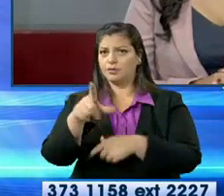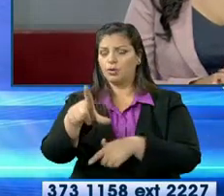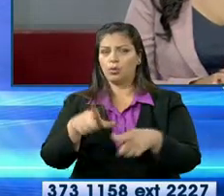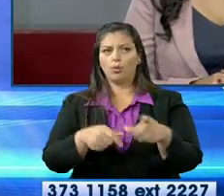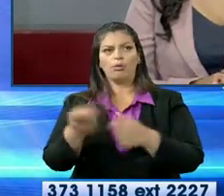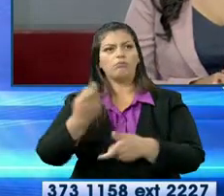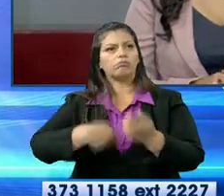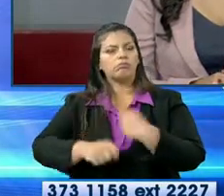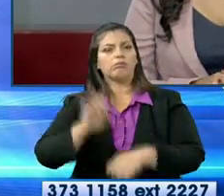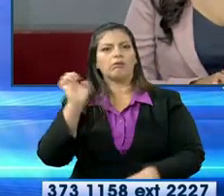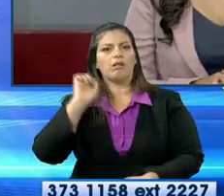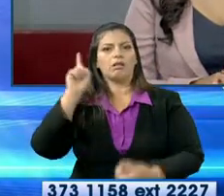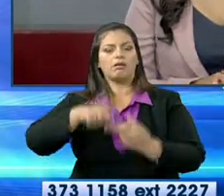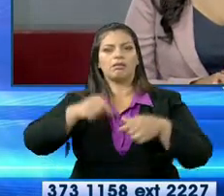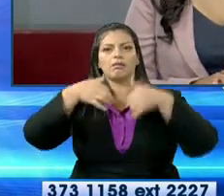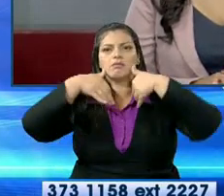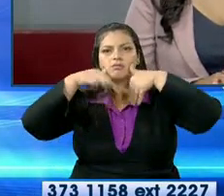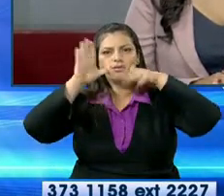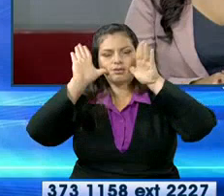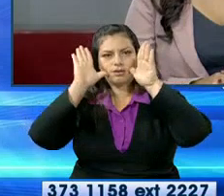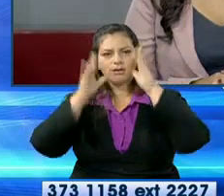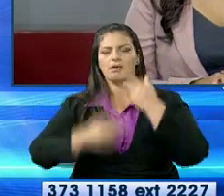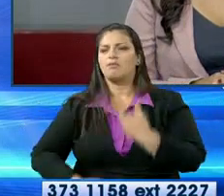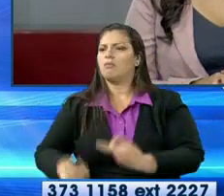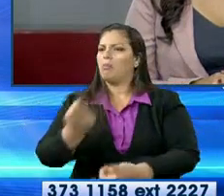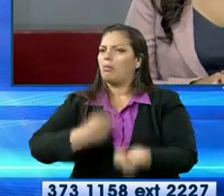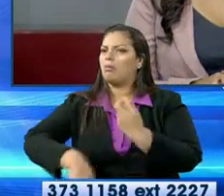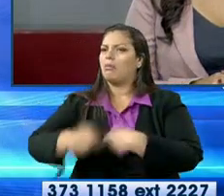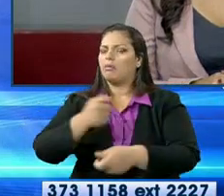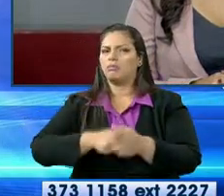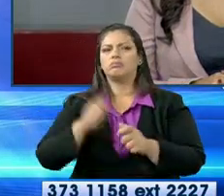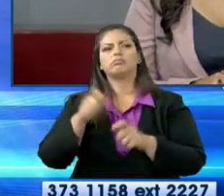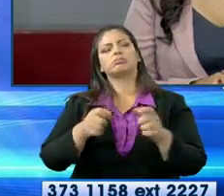en esta época generalmente que la gente degusta. Mayor demanda. Claro que sí. Esa colada.